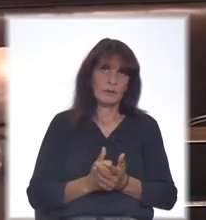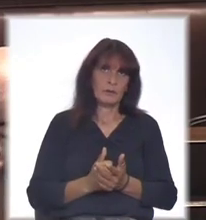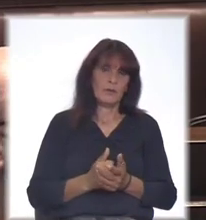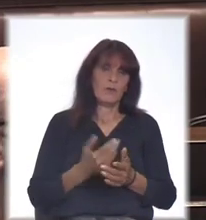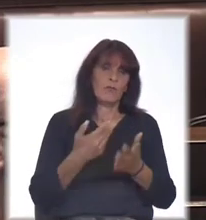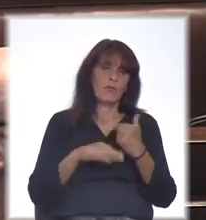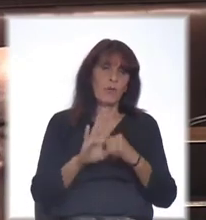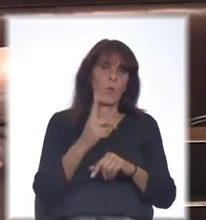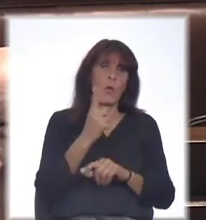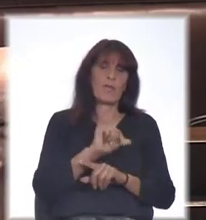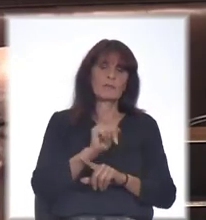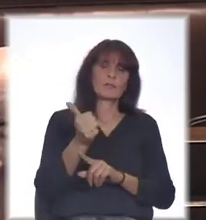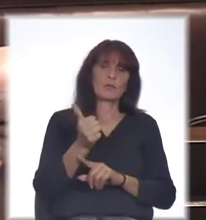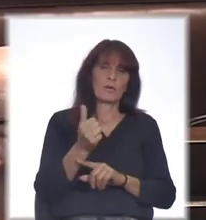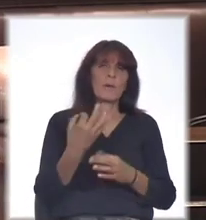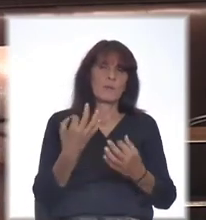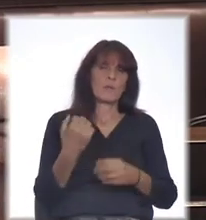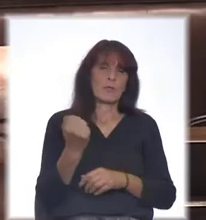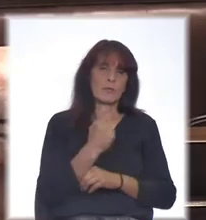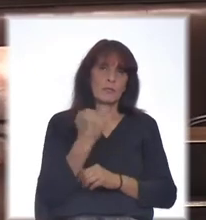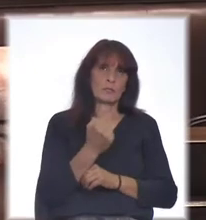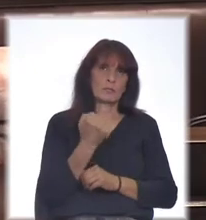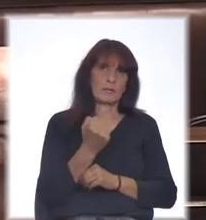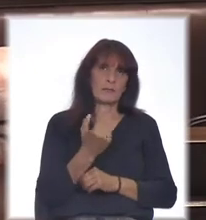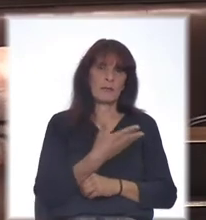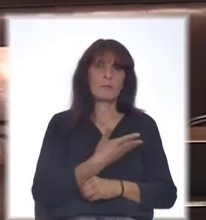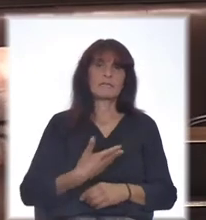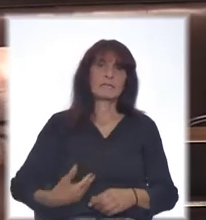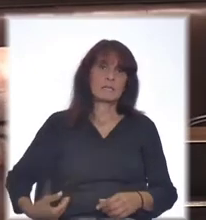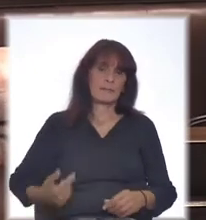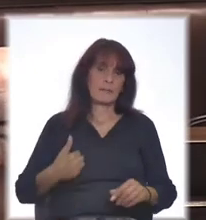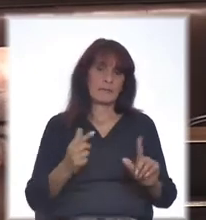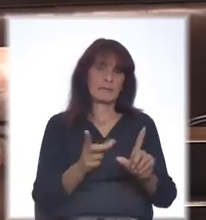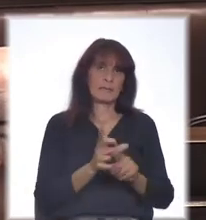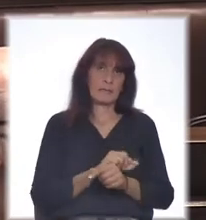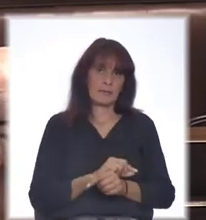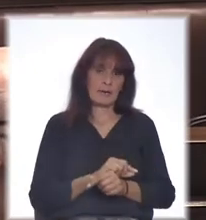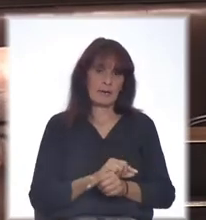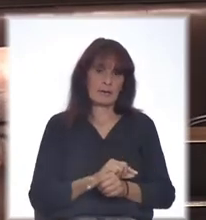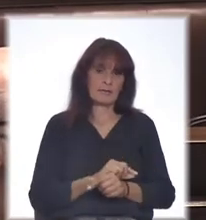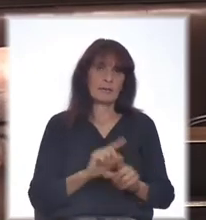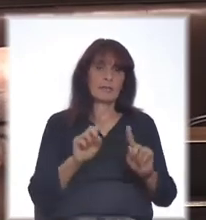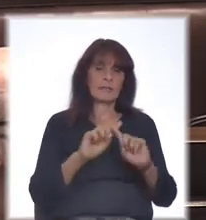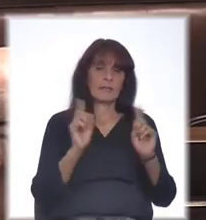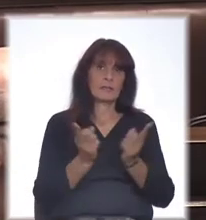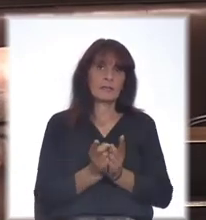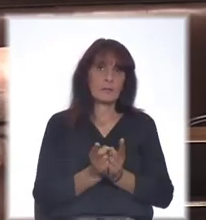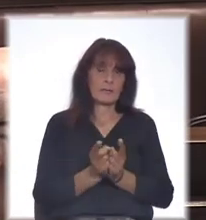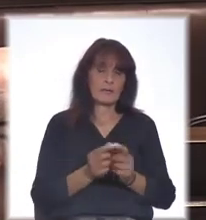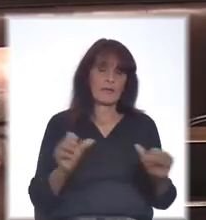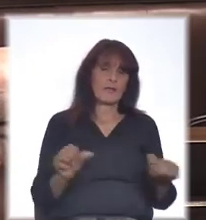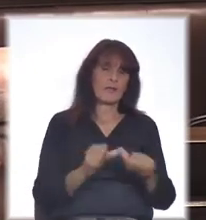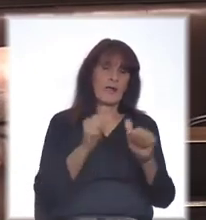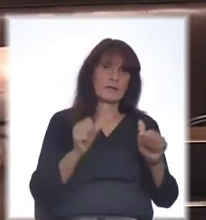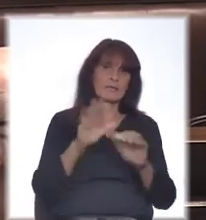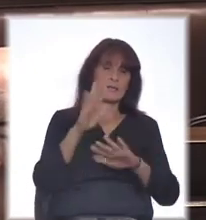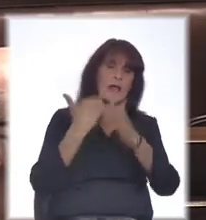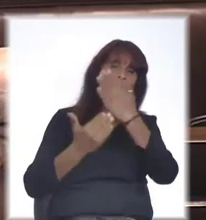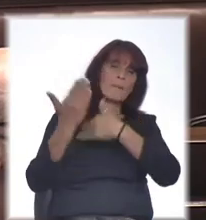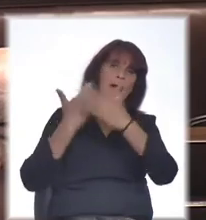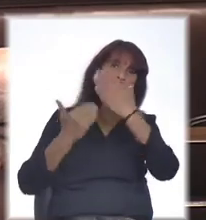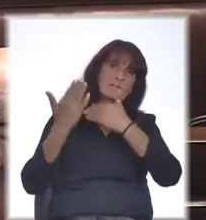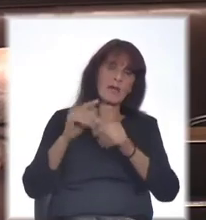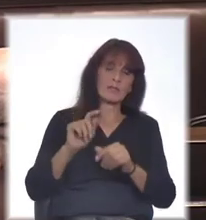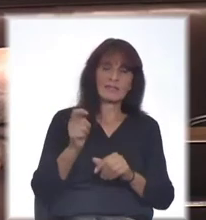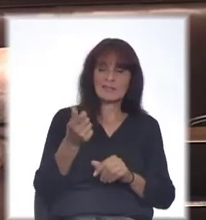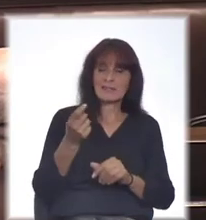fue una victoria muy importante. Presidente, para terminar, y tratando de resumir, reconstruir y analizar nuestro pasado reciente y sobre